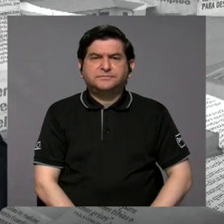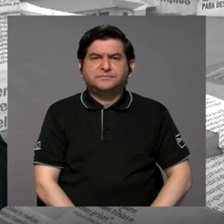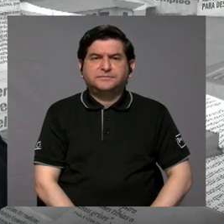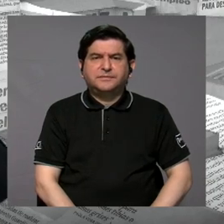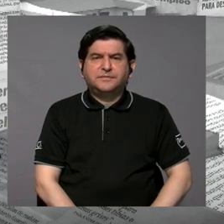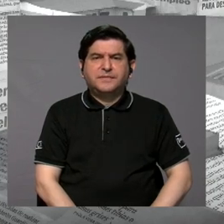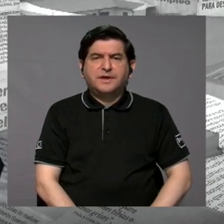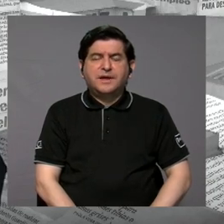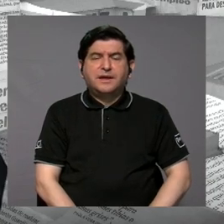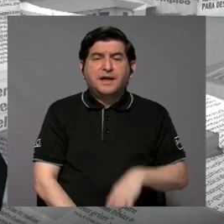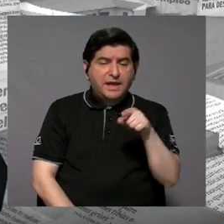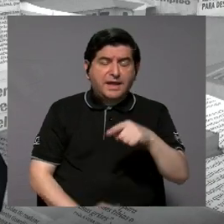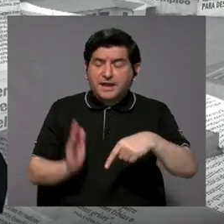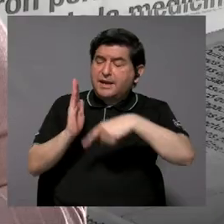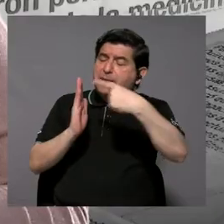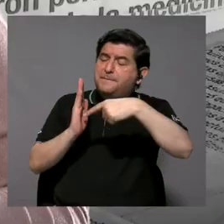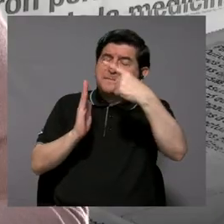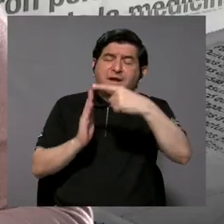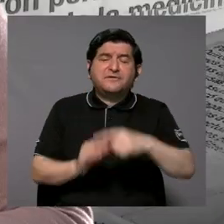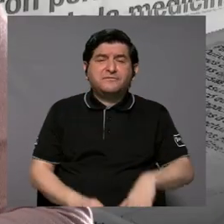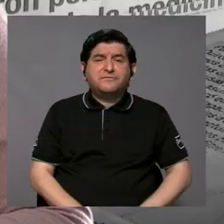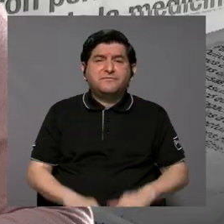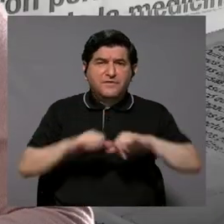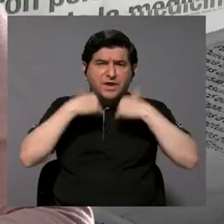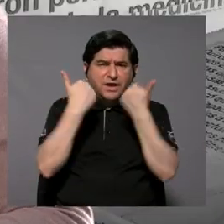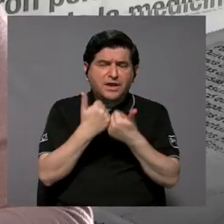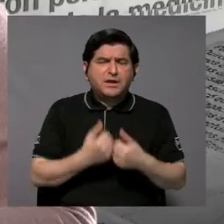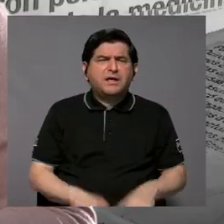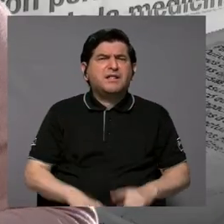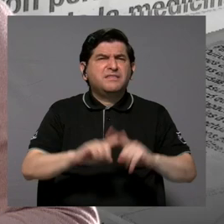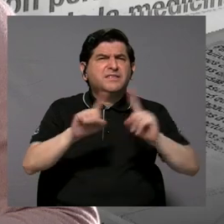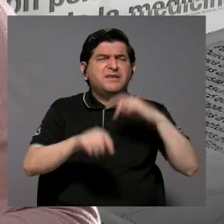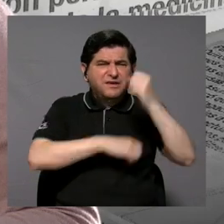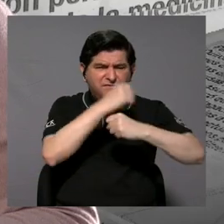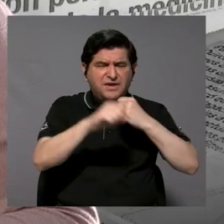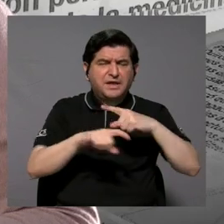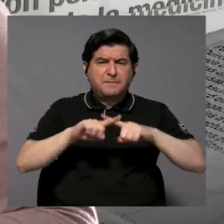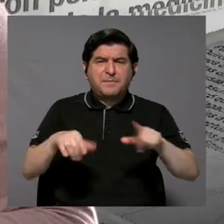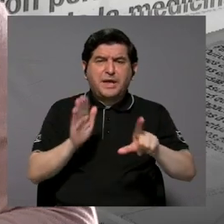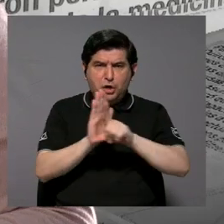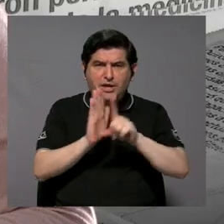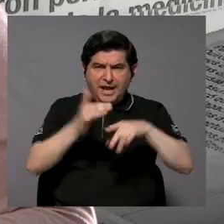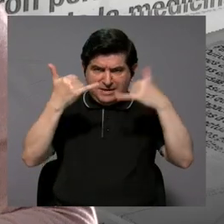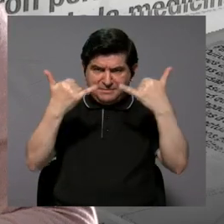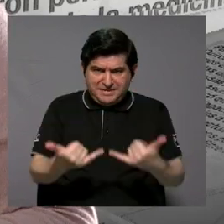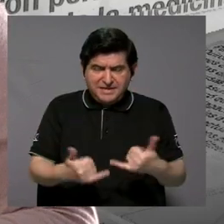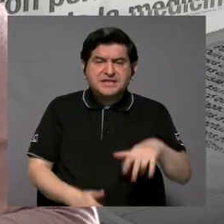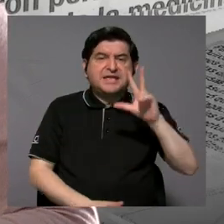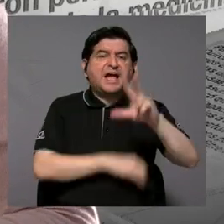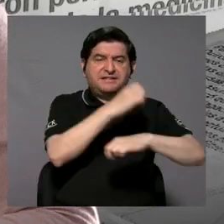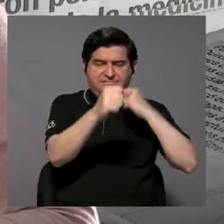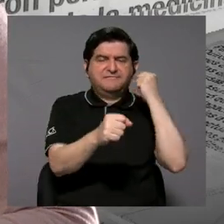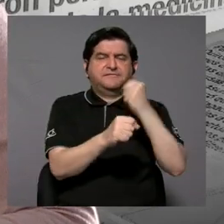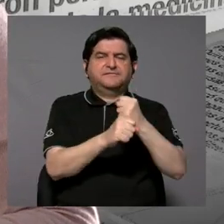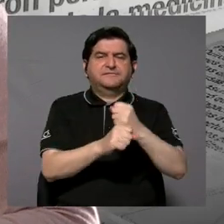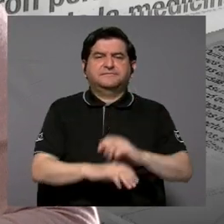Hablarnos del perfil de la asociación. Tiene varios años, pero formalmente inscrita y legalizada aproximadamente